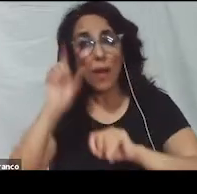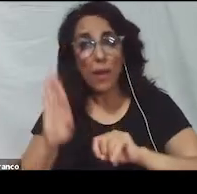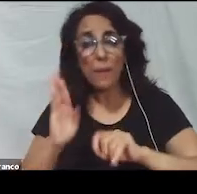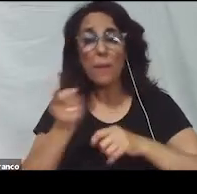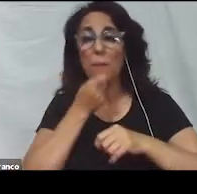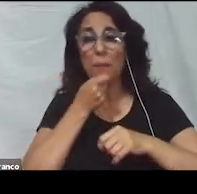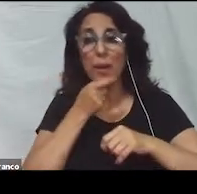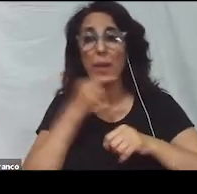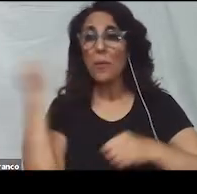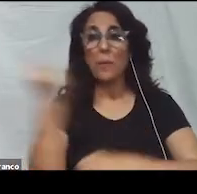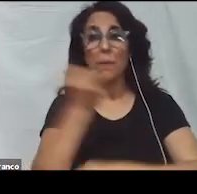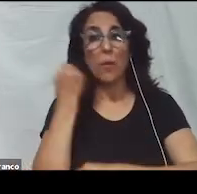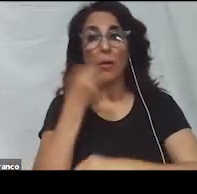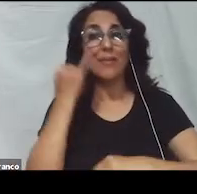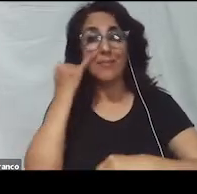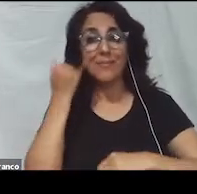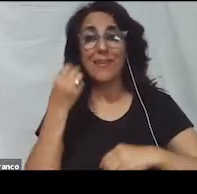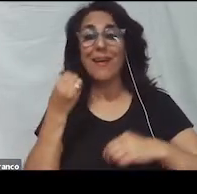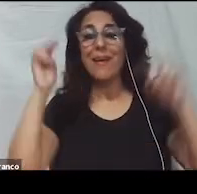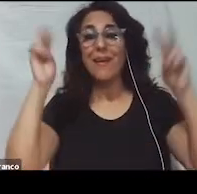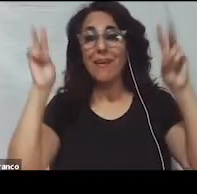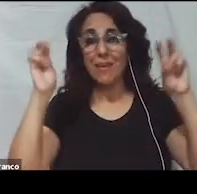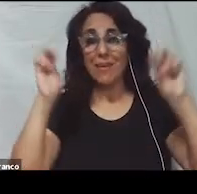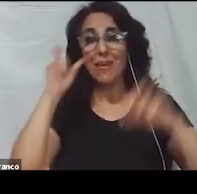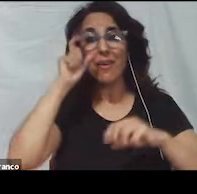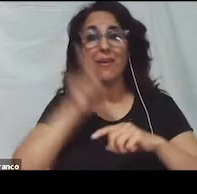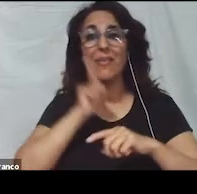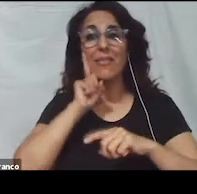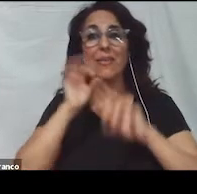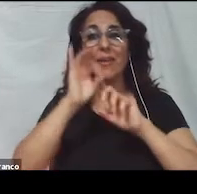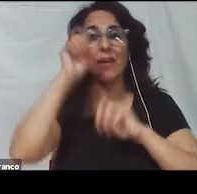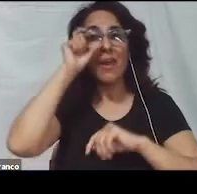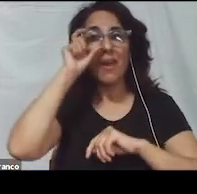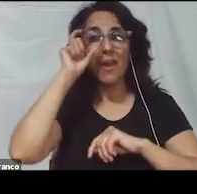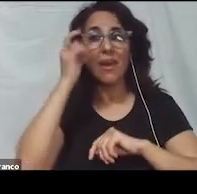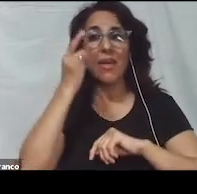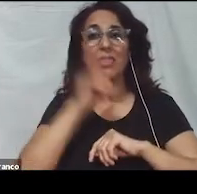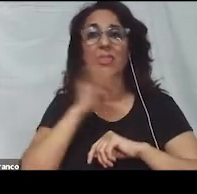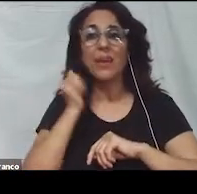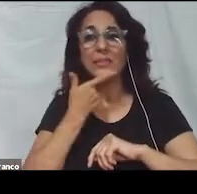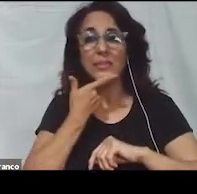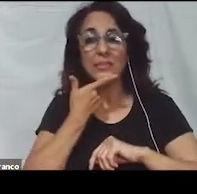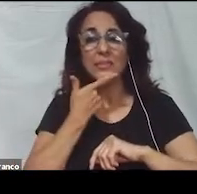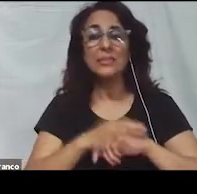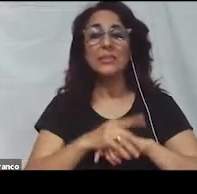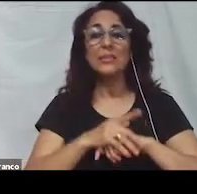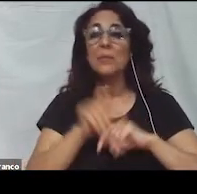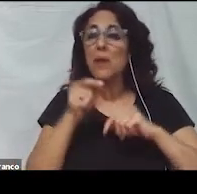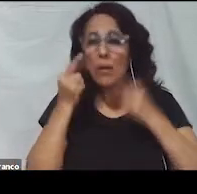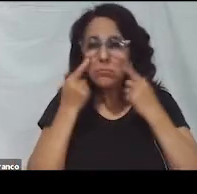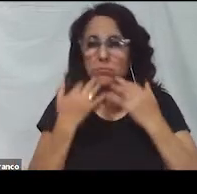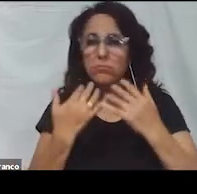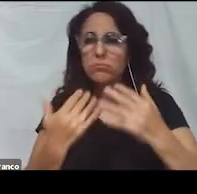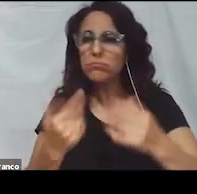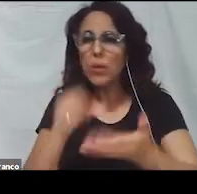sitios con estas etiquetas, ya van a estar haciendo mucho para que las personas puedan recorrer todo